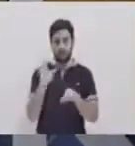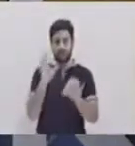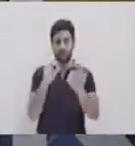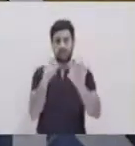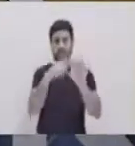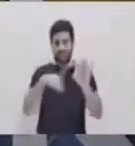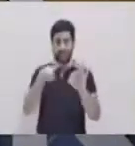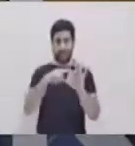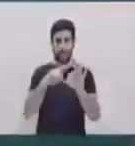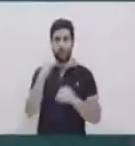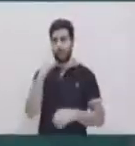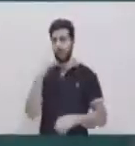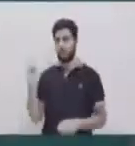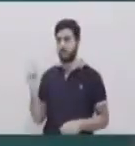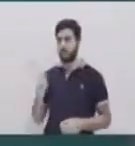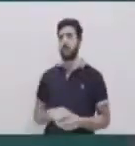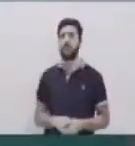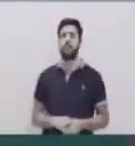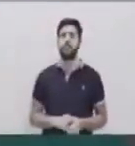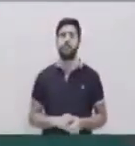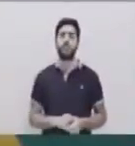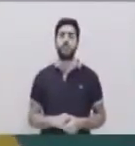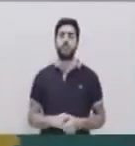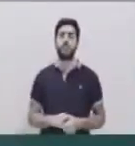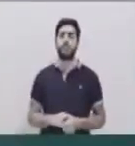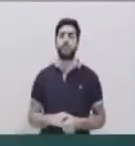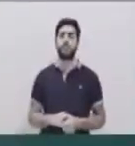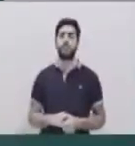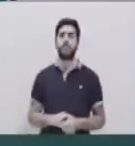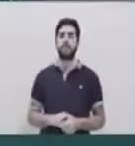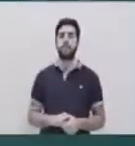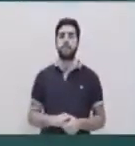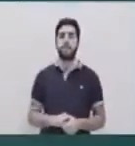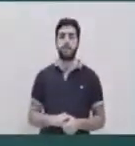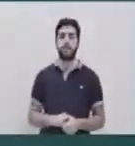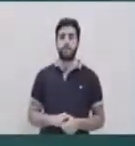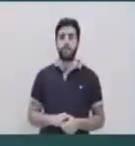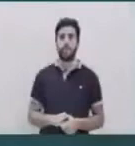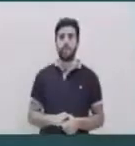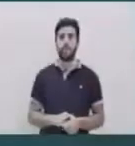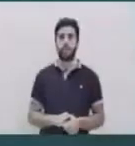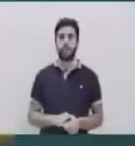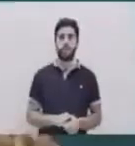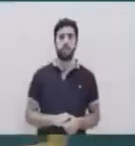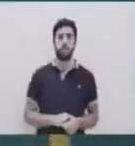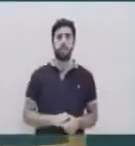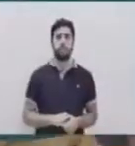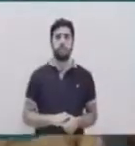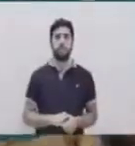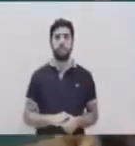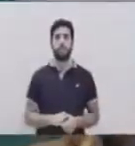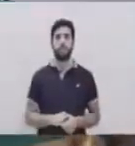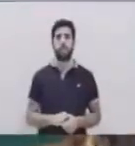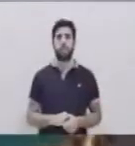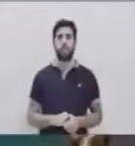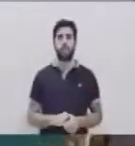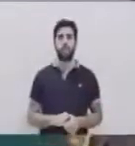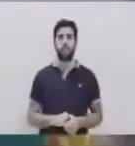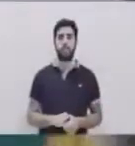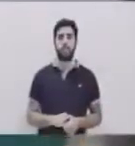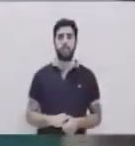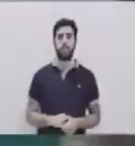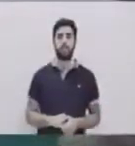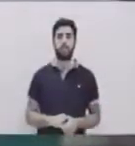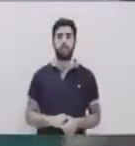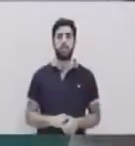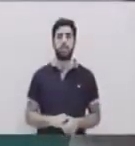Entonces voy a cortar y vamos a ver si es cierto que él obtuvo un círculo. Entonces me vas